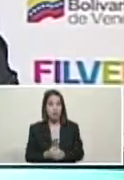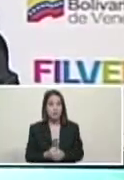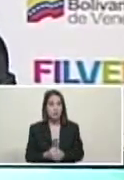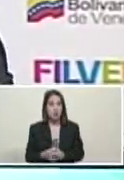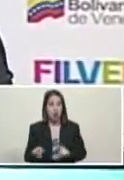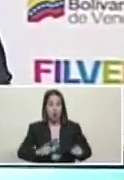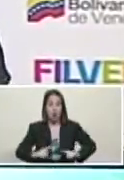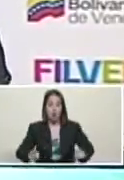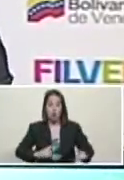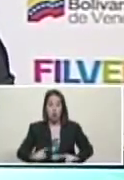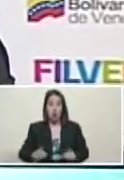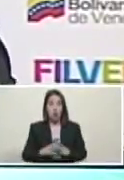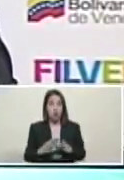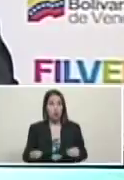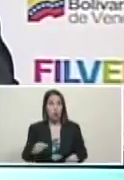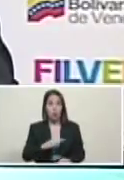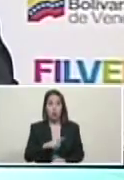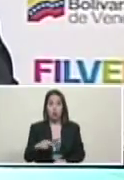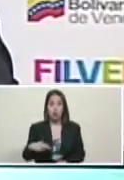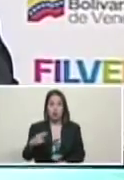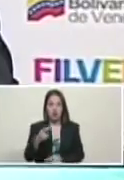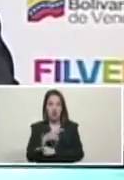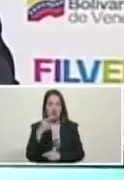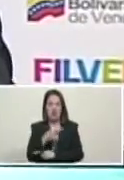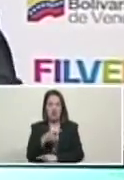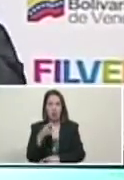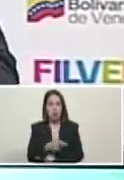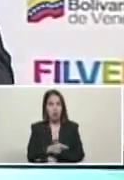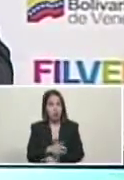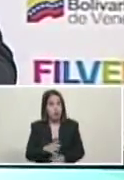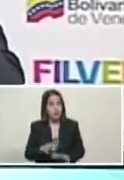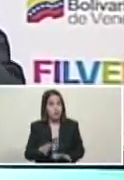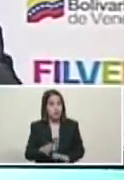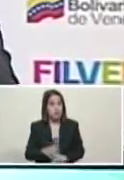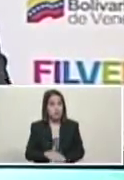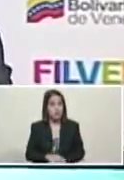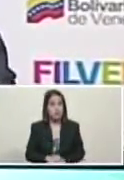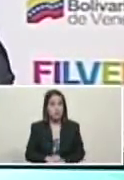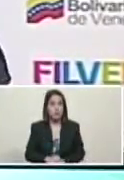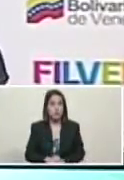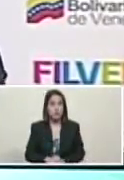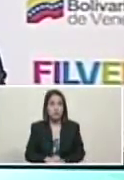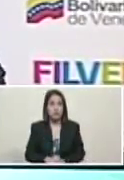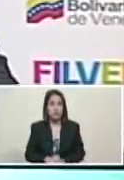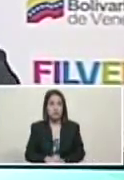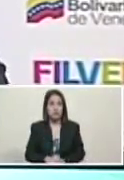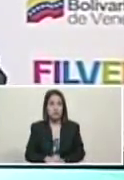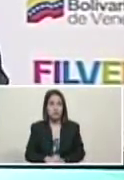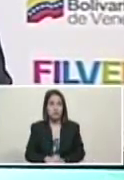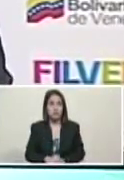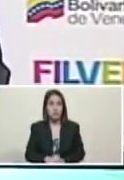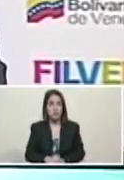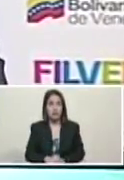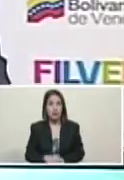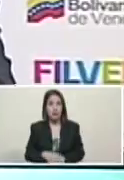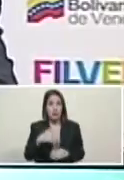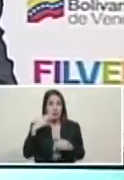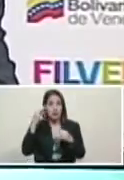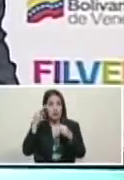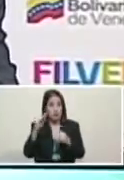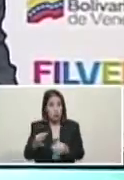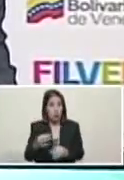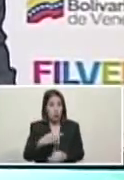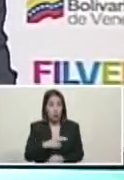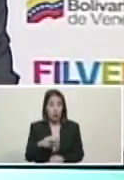Controladas todas por nosotros, la dictadura. Eso sí, eso sí. Tengan la seguridad.